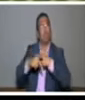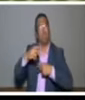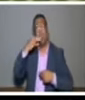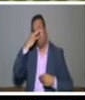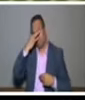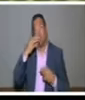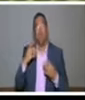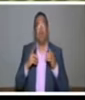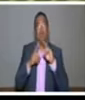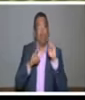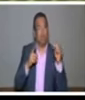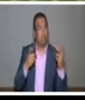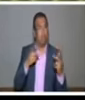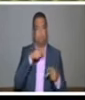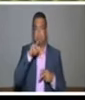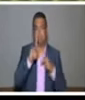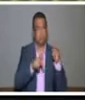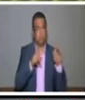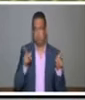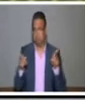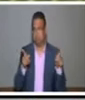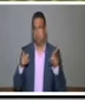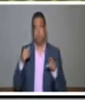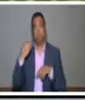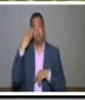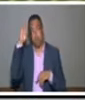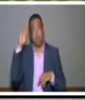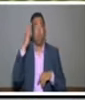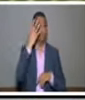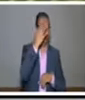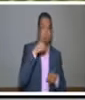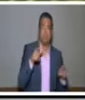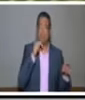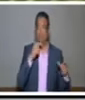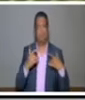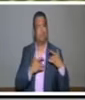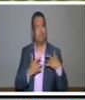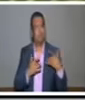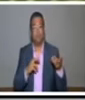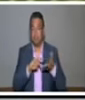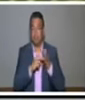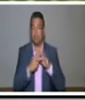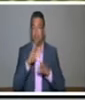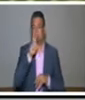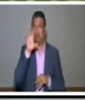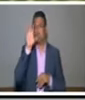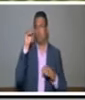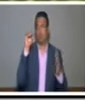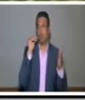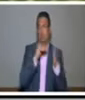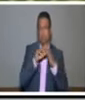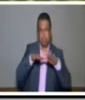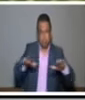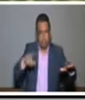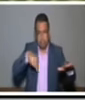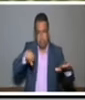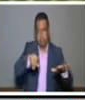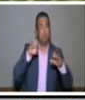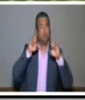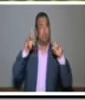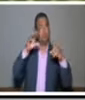y la insensibilidad que han sembrado populares y PNP en educación son los más de 150 mil niños y niñas de